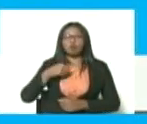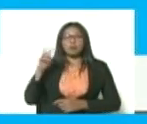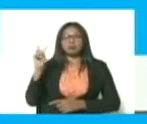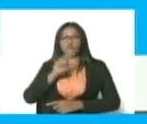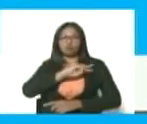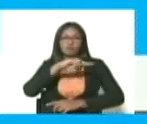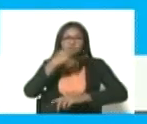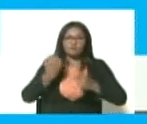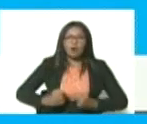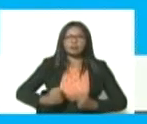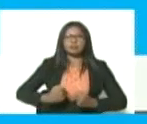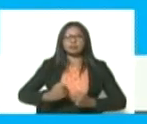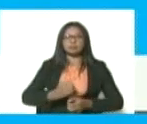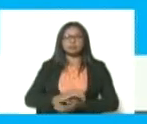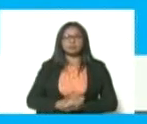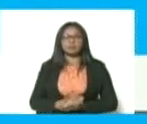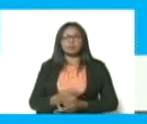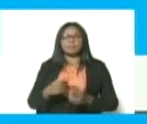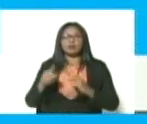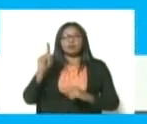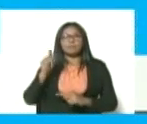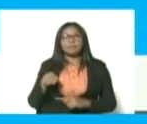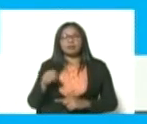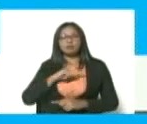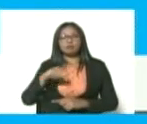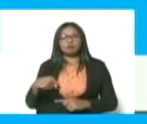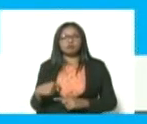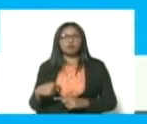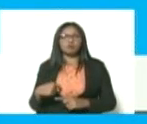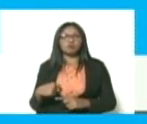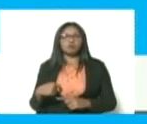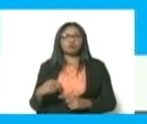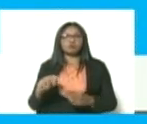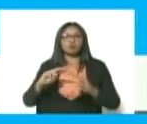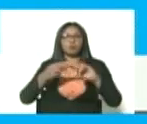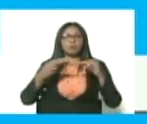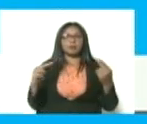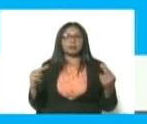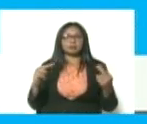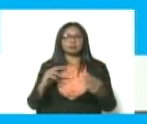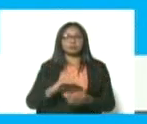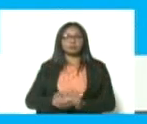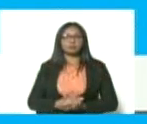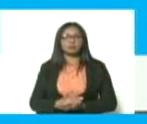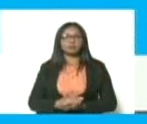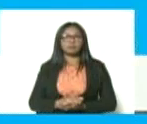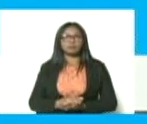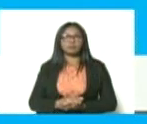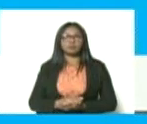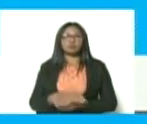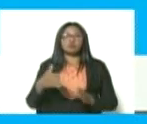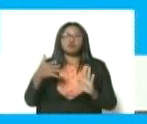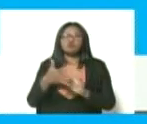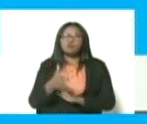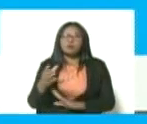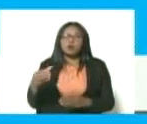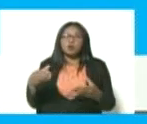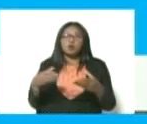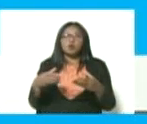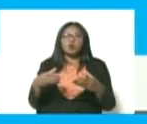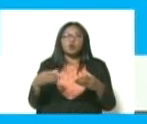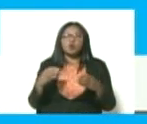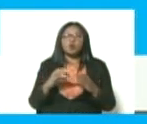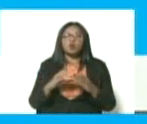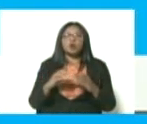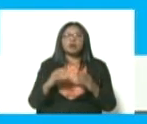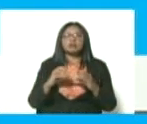guerreros, pero también somos un pueblo pacífico. Sobre la negociación de la Organización